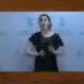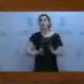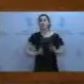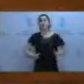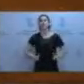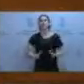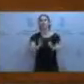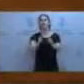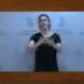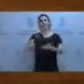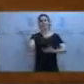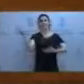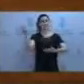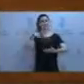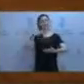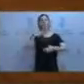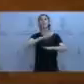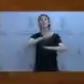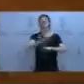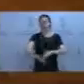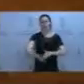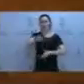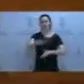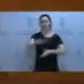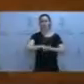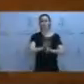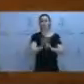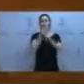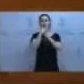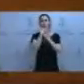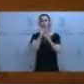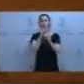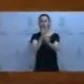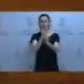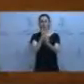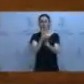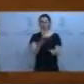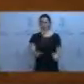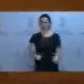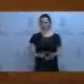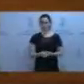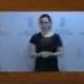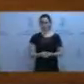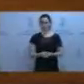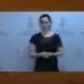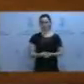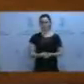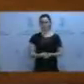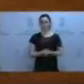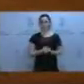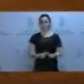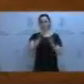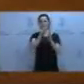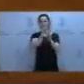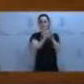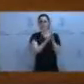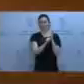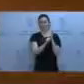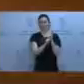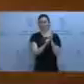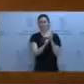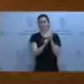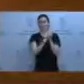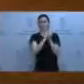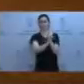sector de decisiva importancia en el contexto del transporte. En el articulado solo encontramos el